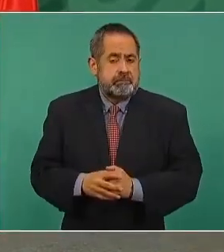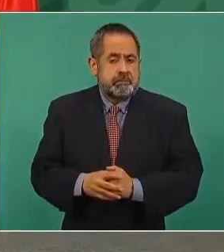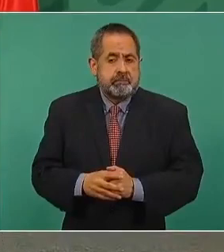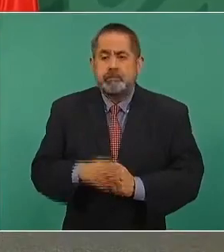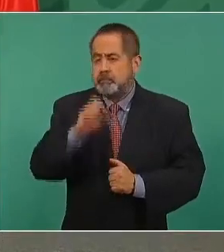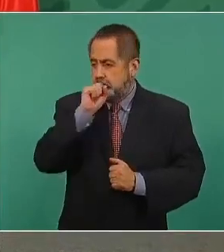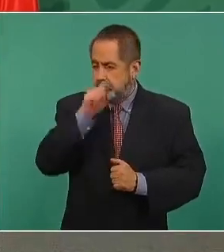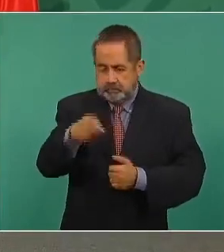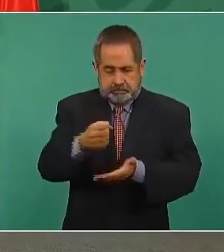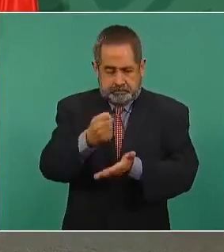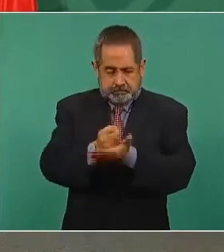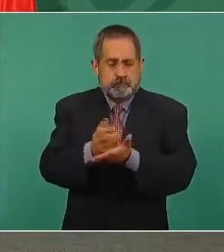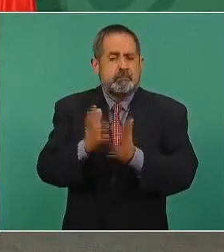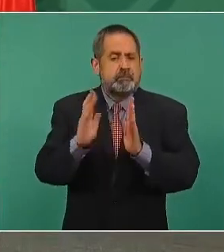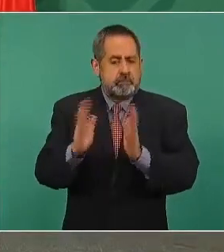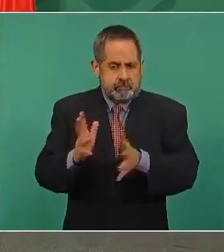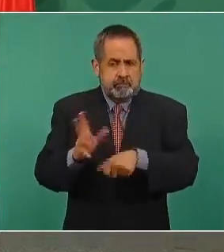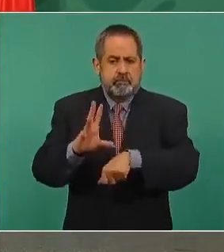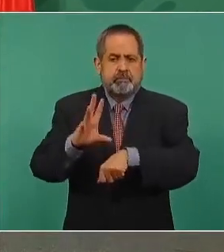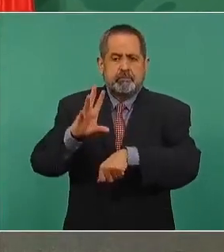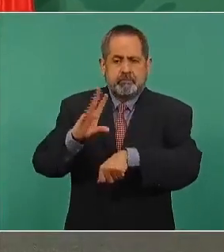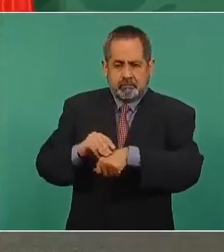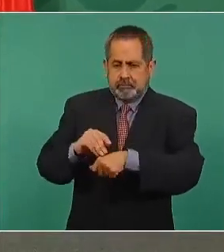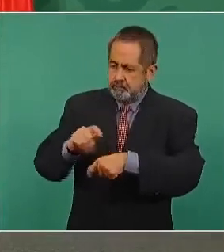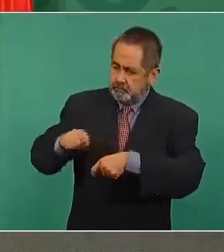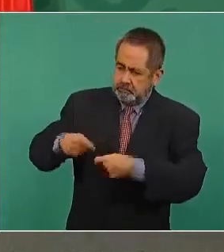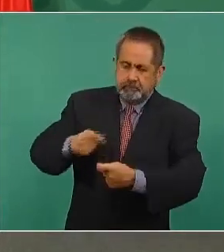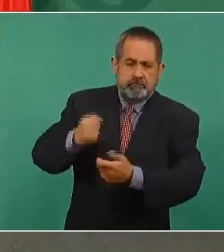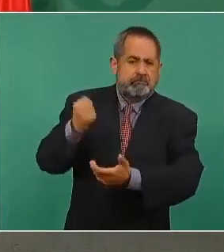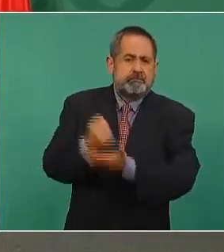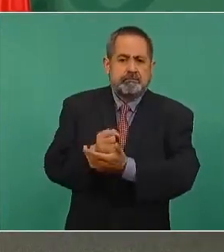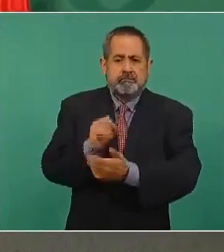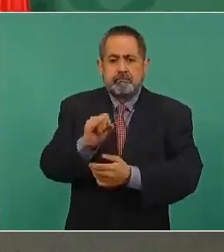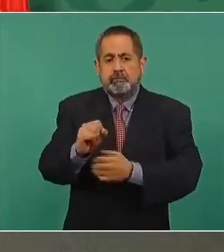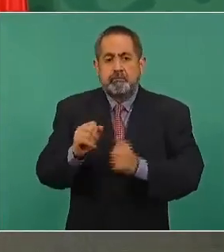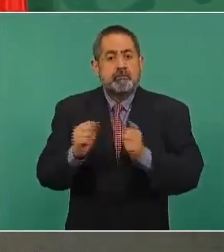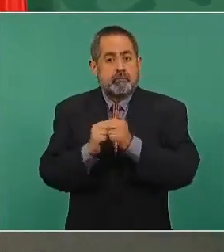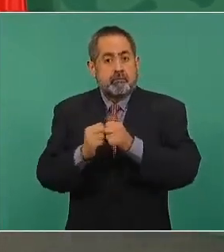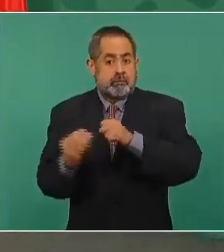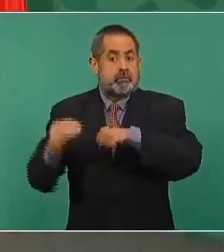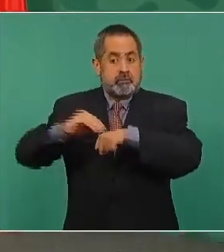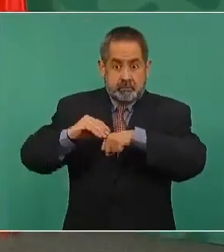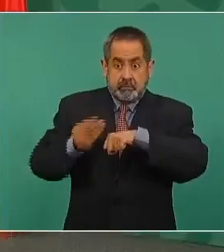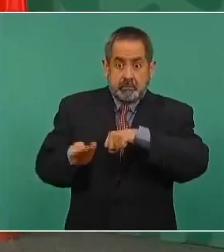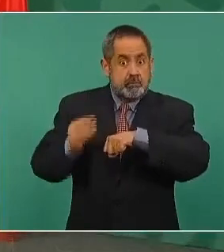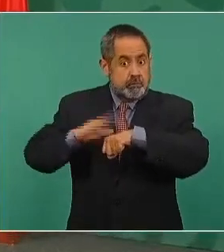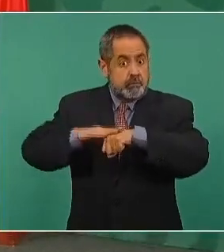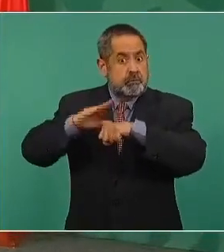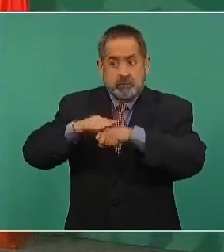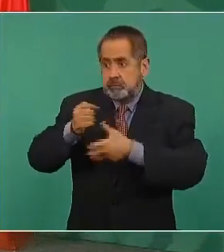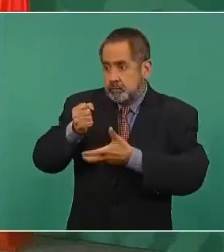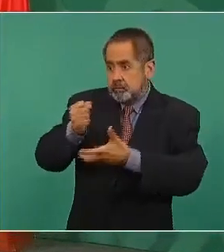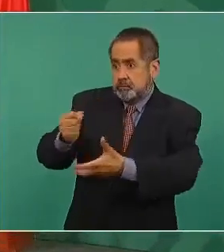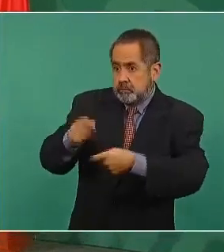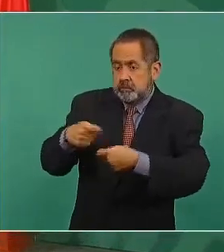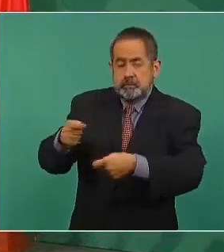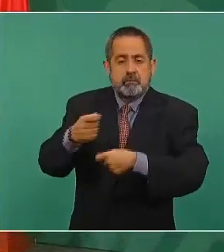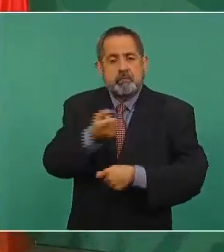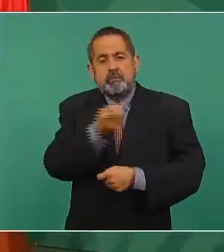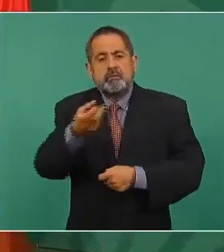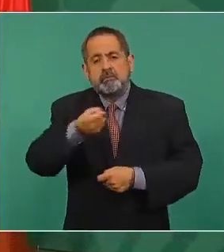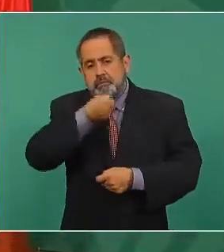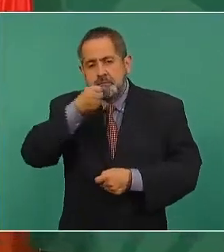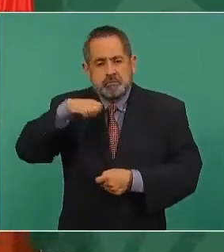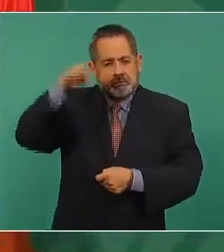Se autorizó ya el presupuesto con incrementos para la pensión a los